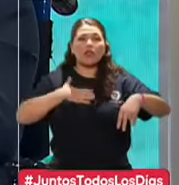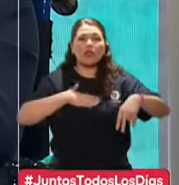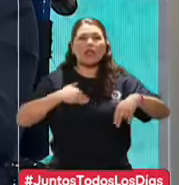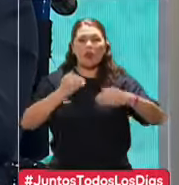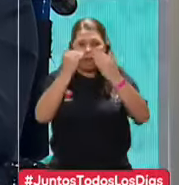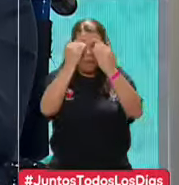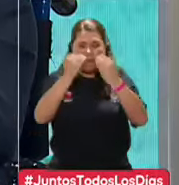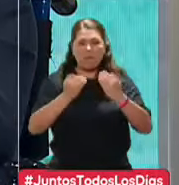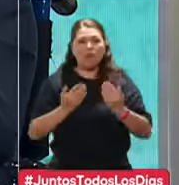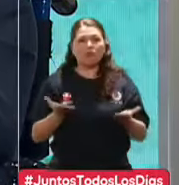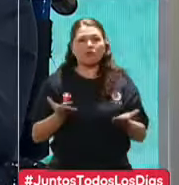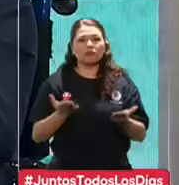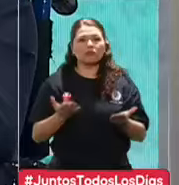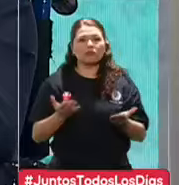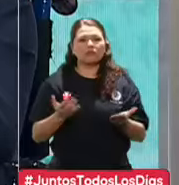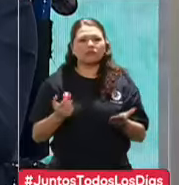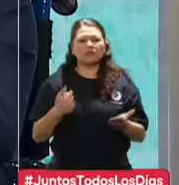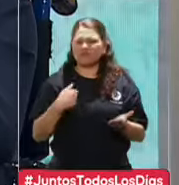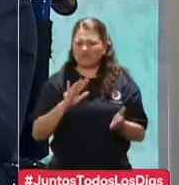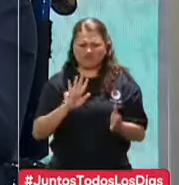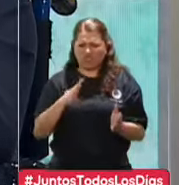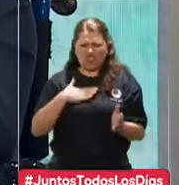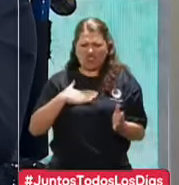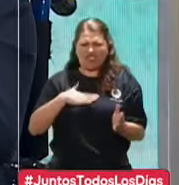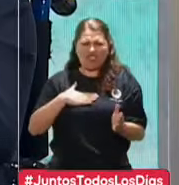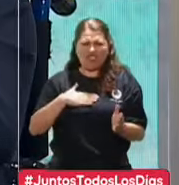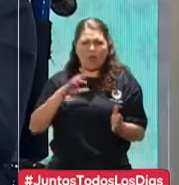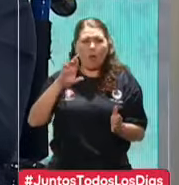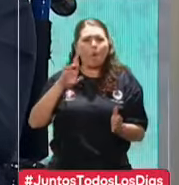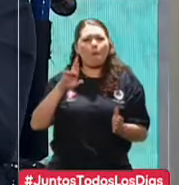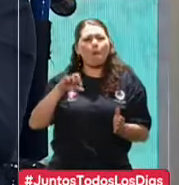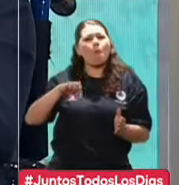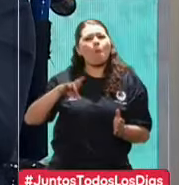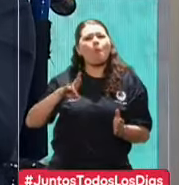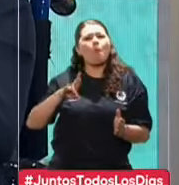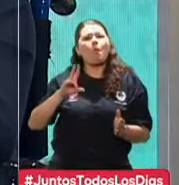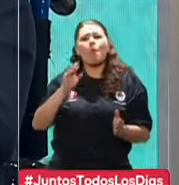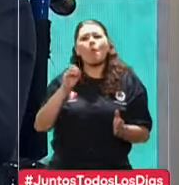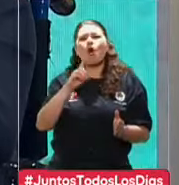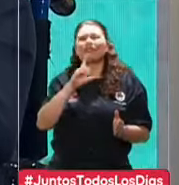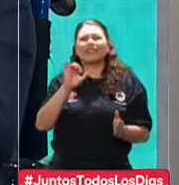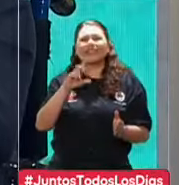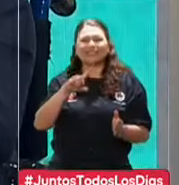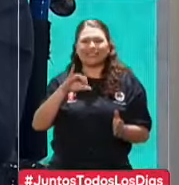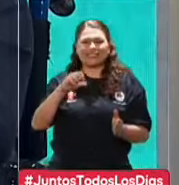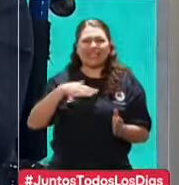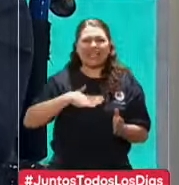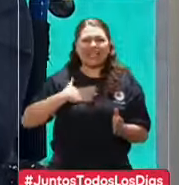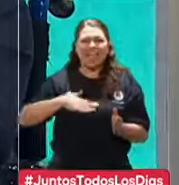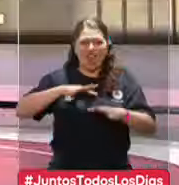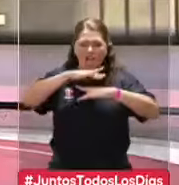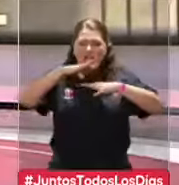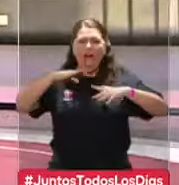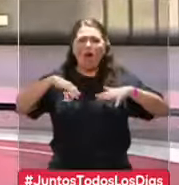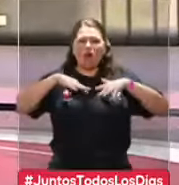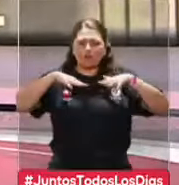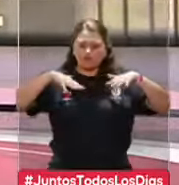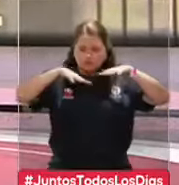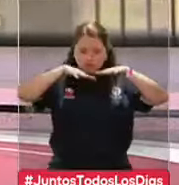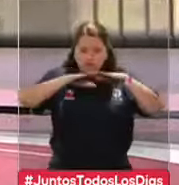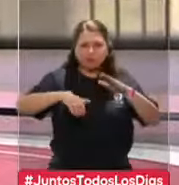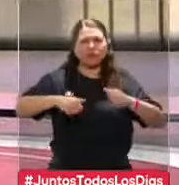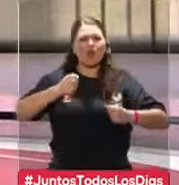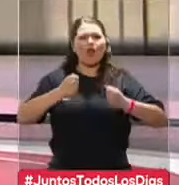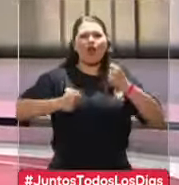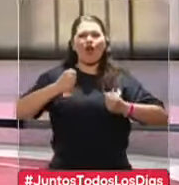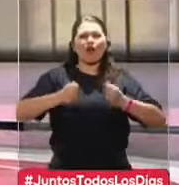misma, quiero estar así y quiero volver a correr en el agua. Un aplauso para Catalina.